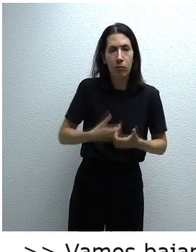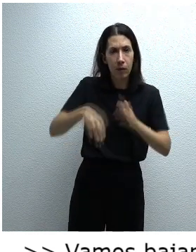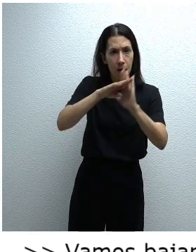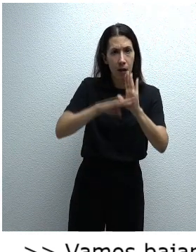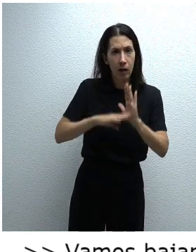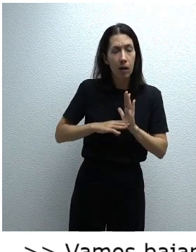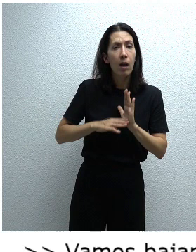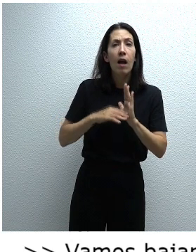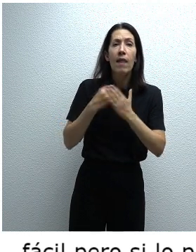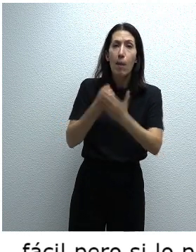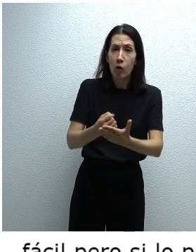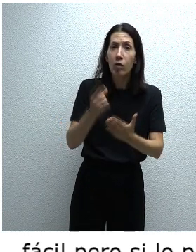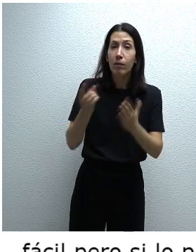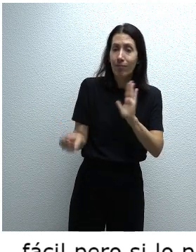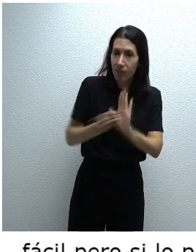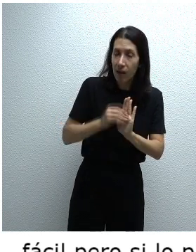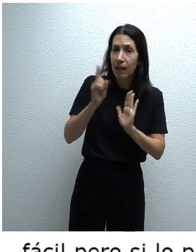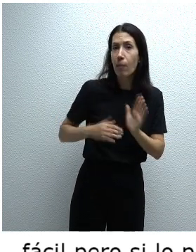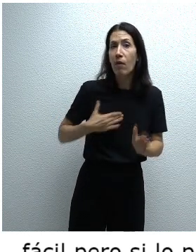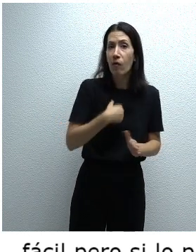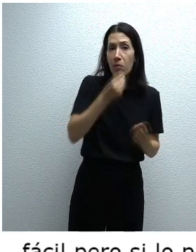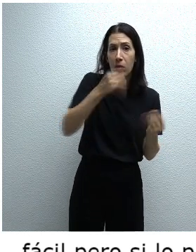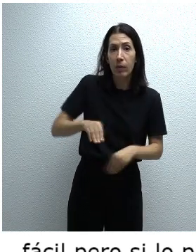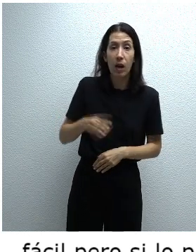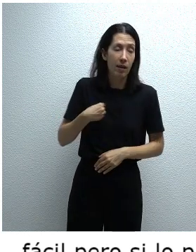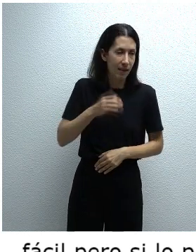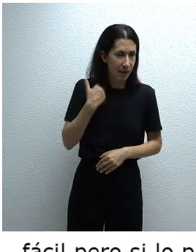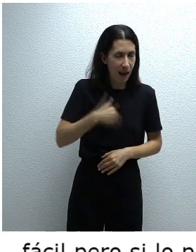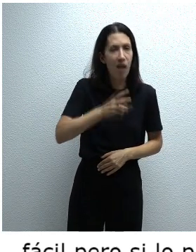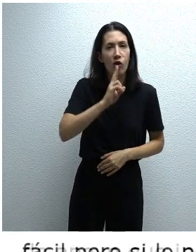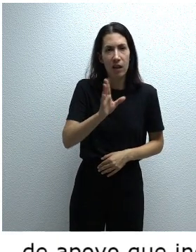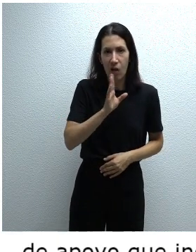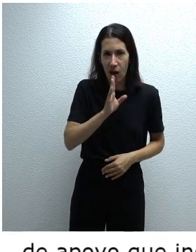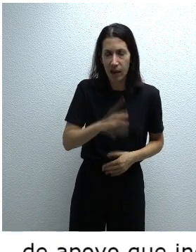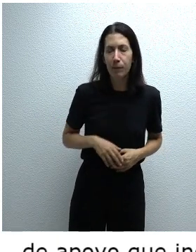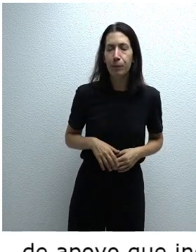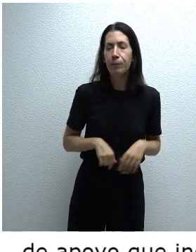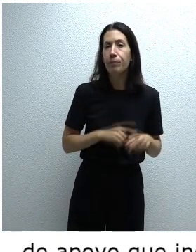funciones de representación? Va de suyo con lo que se ha contestado antes, pero independientemente de ello.